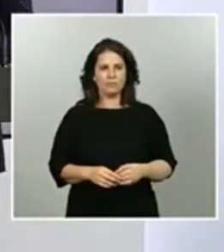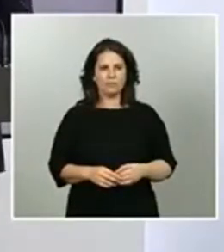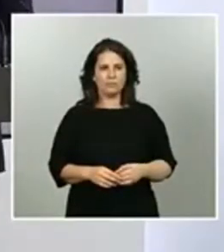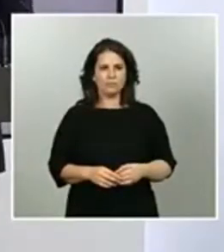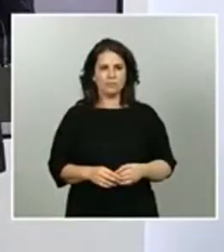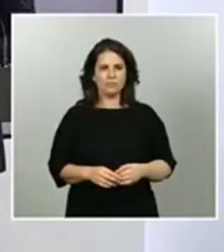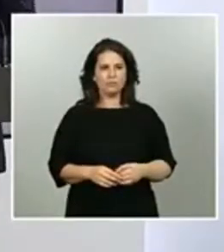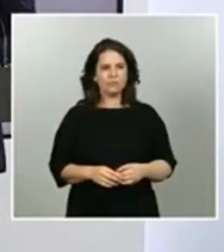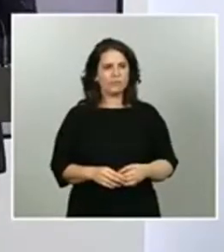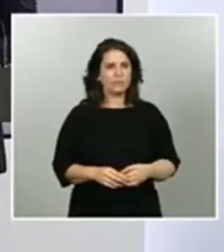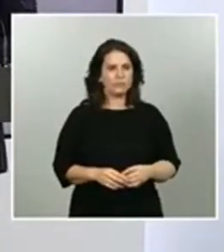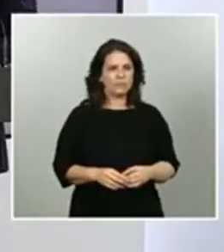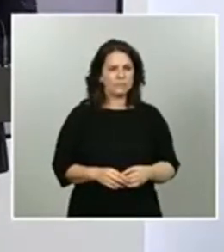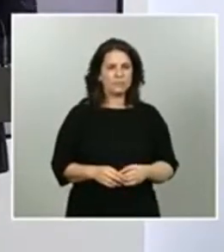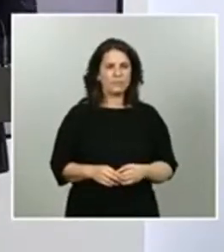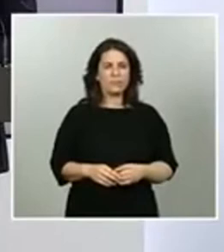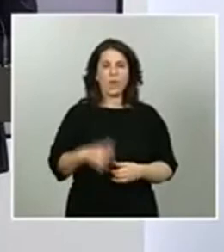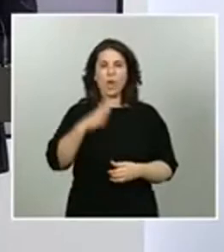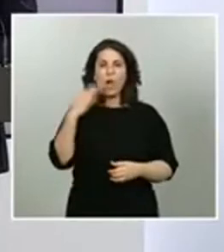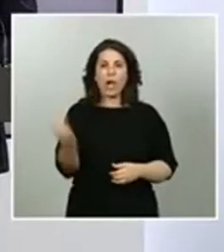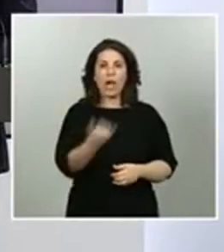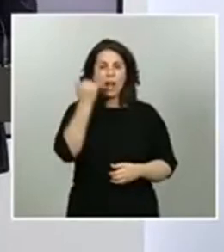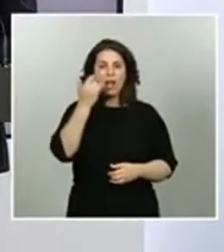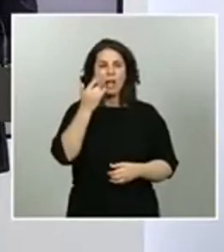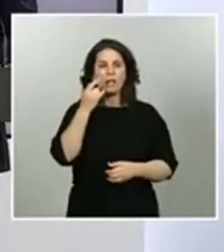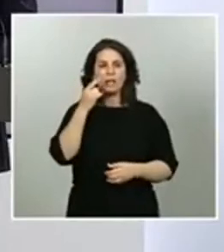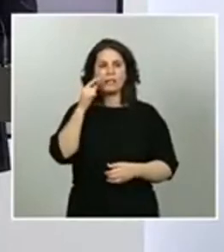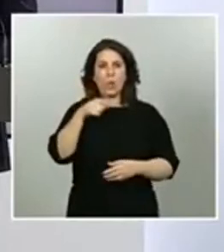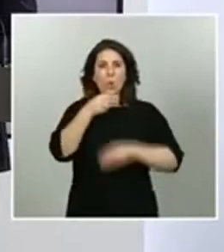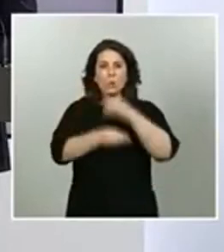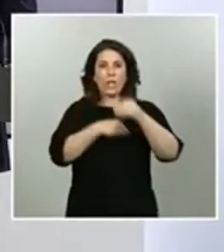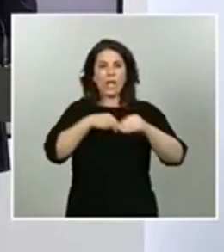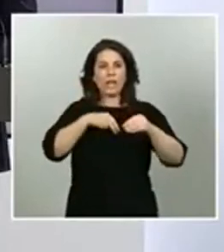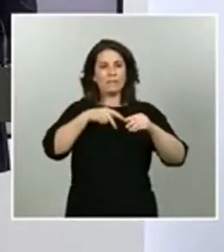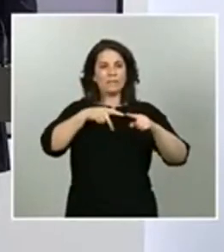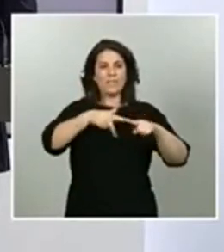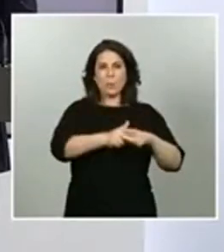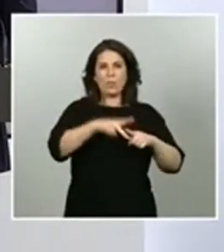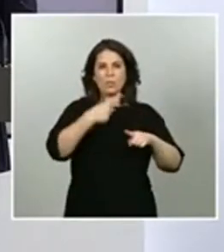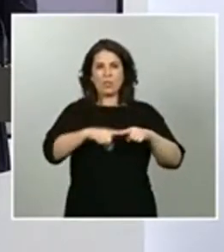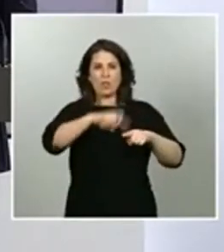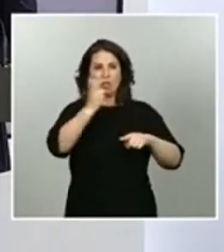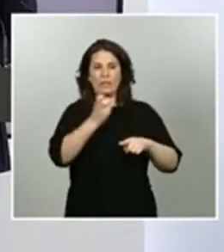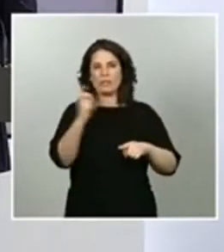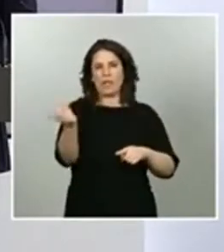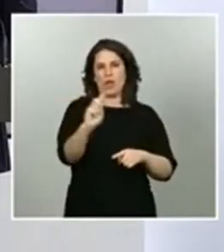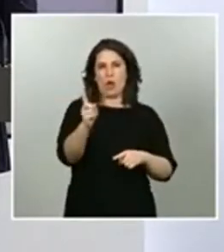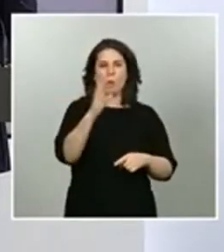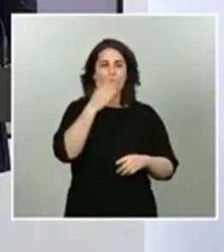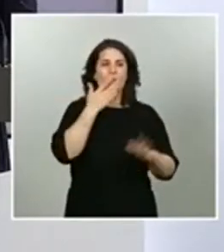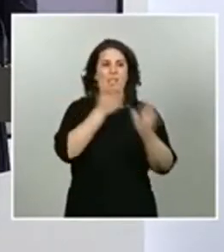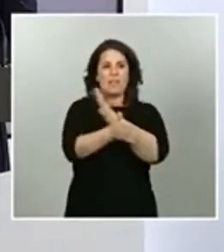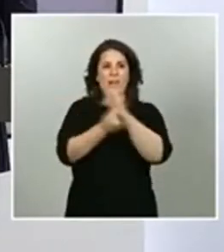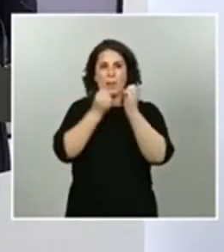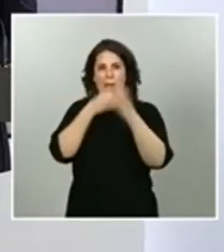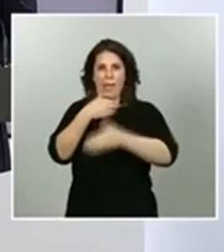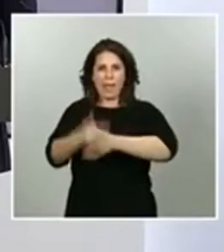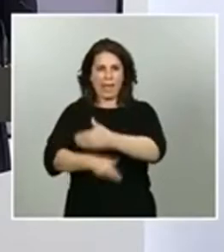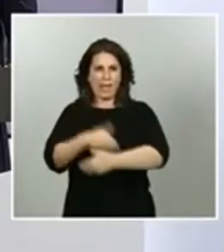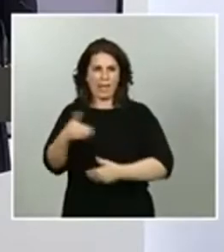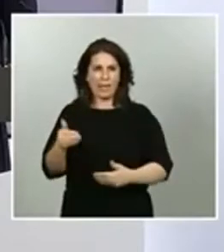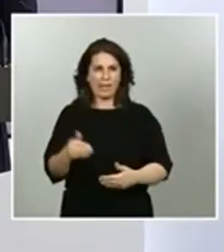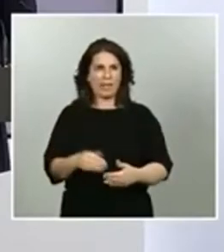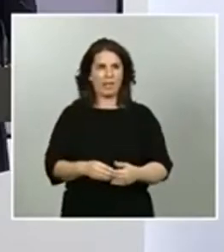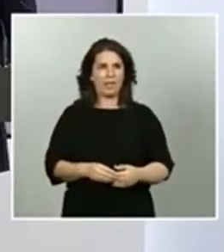obligados a utilizarlo, porque significará, entre otras cuestiones, que la pandemia haya